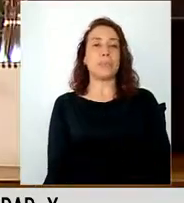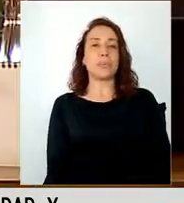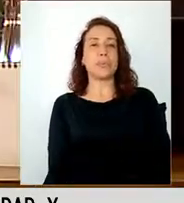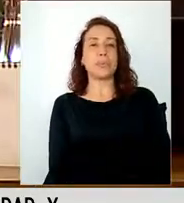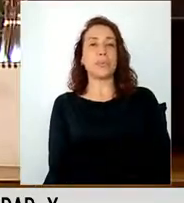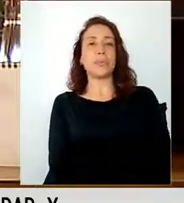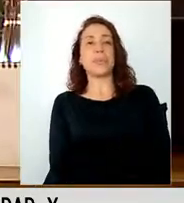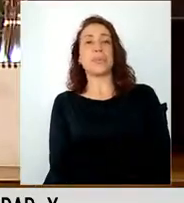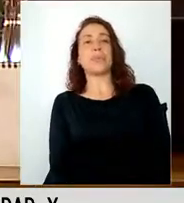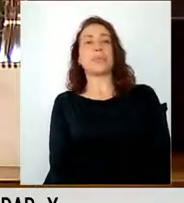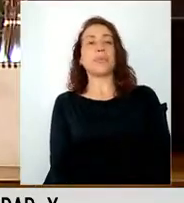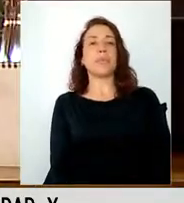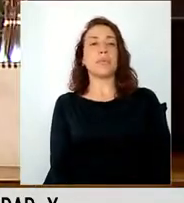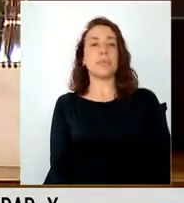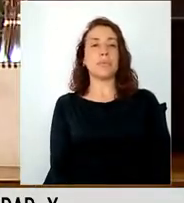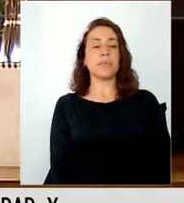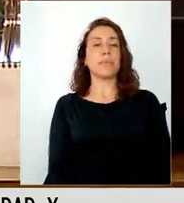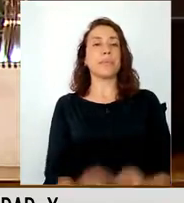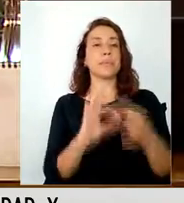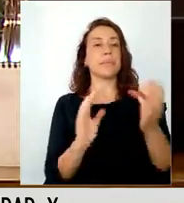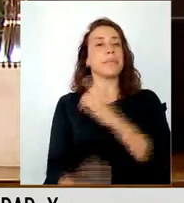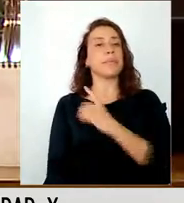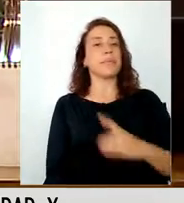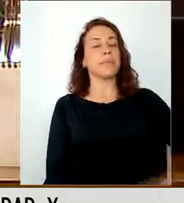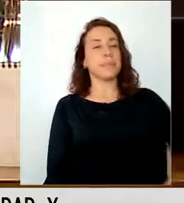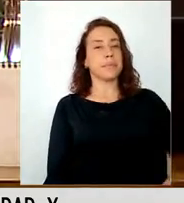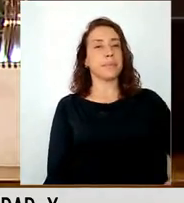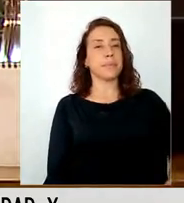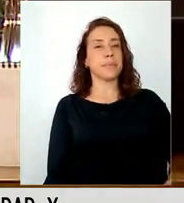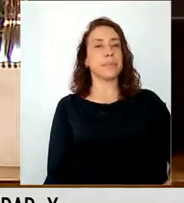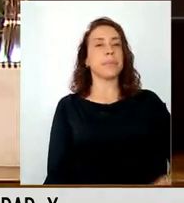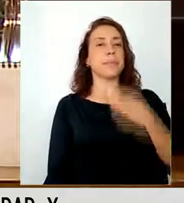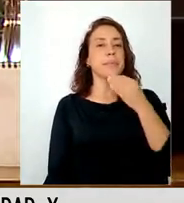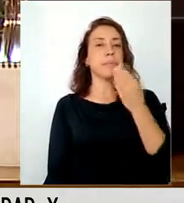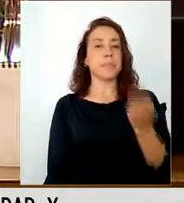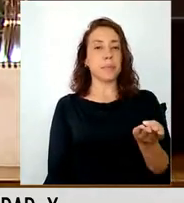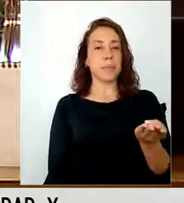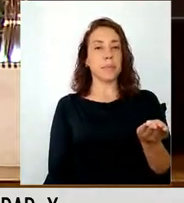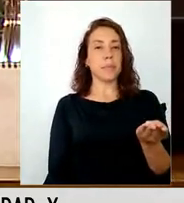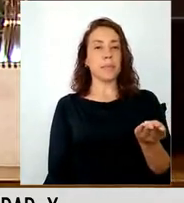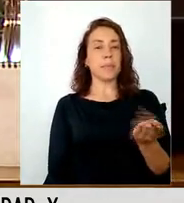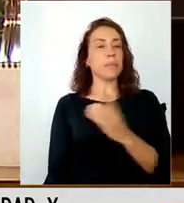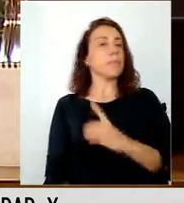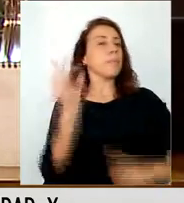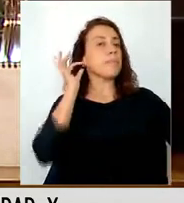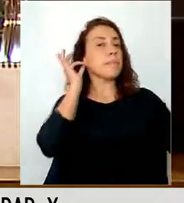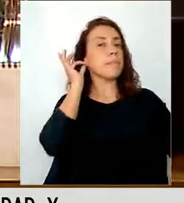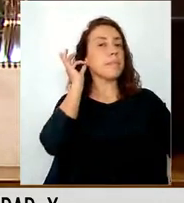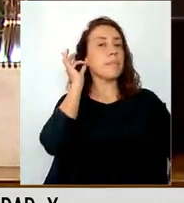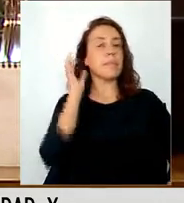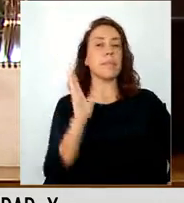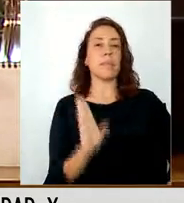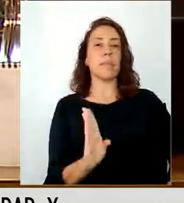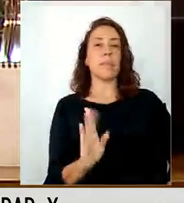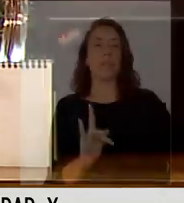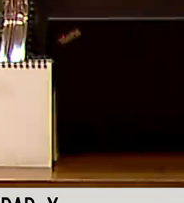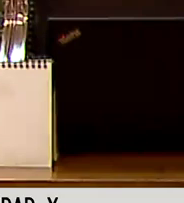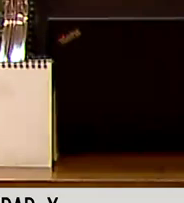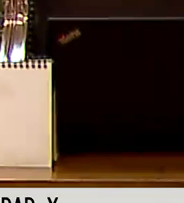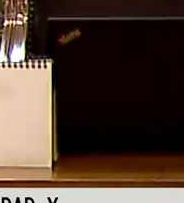Gracias diputado mellado a continuación Le ofrezco la palabra a la diputada Mercedes bulnes se prepara Ricardo